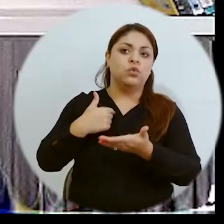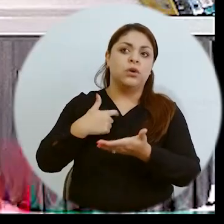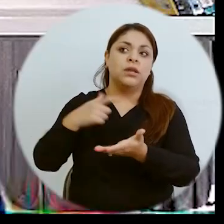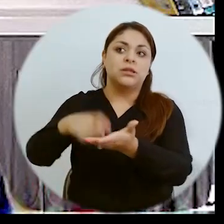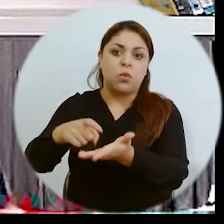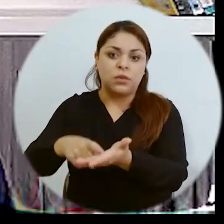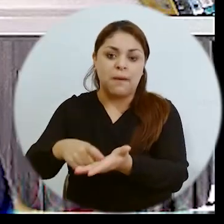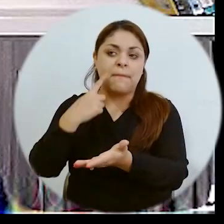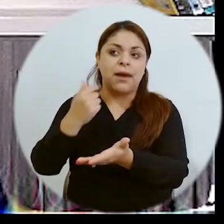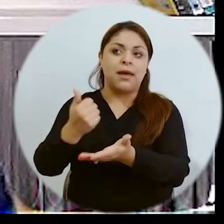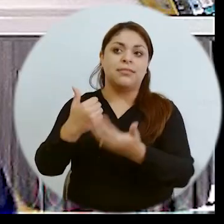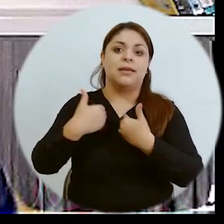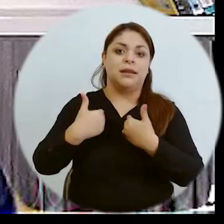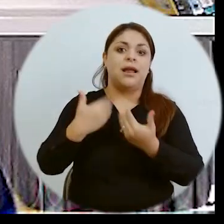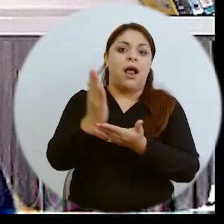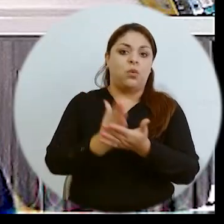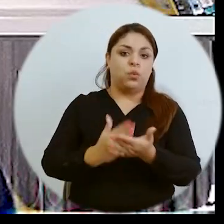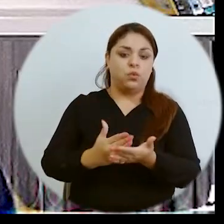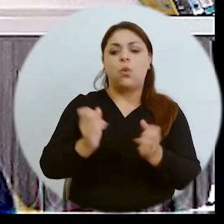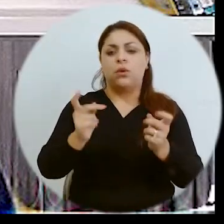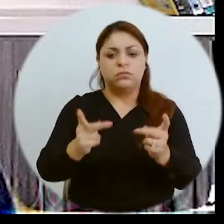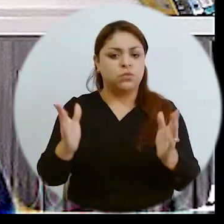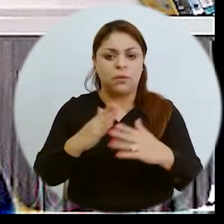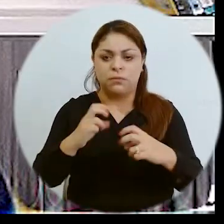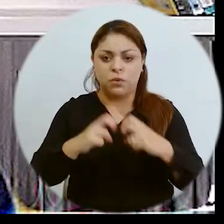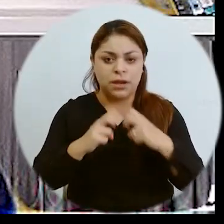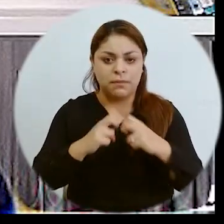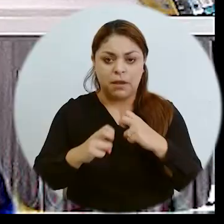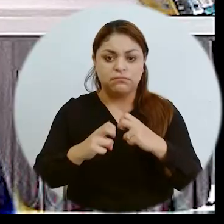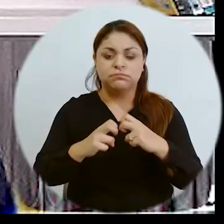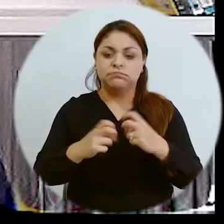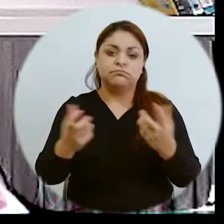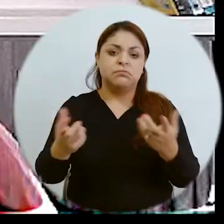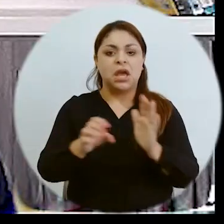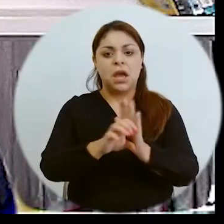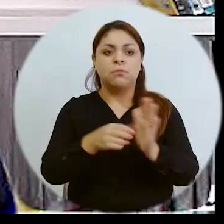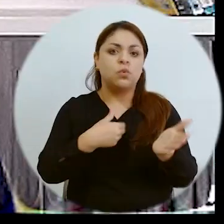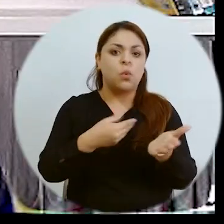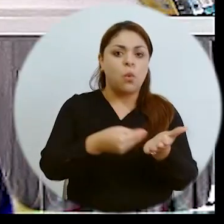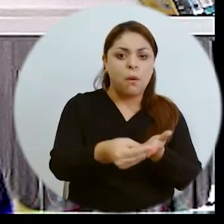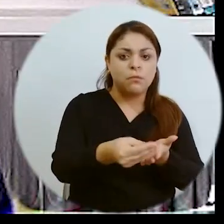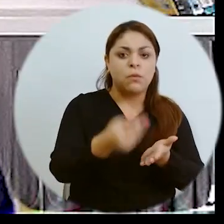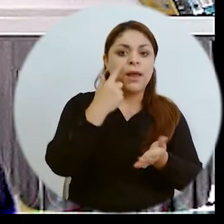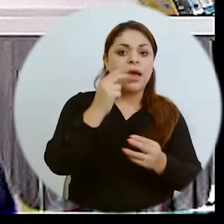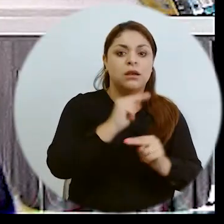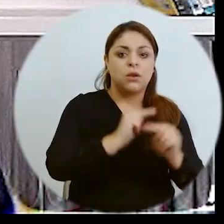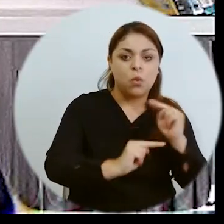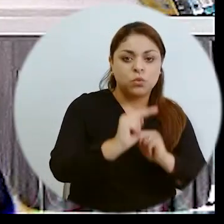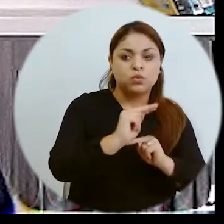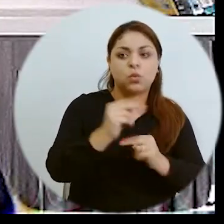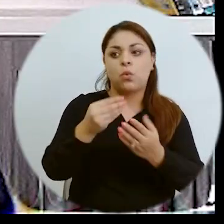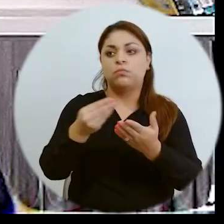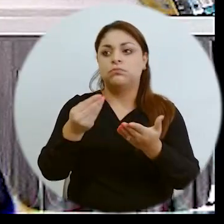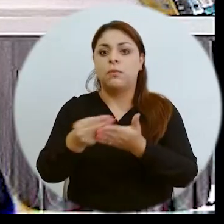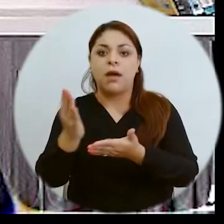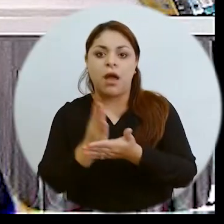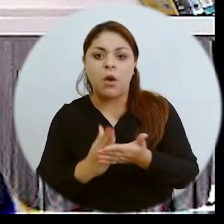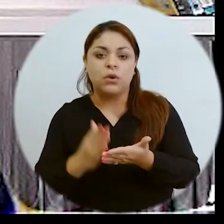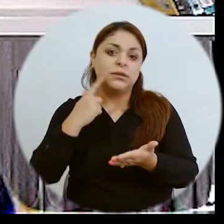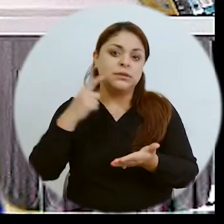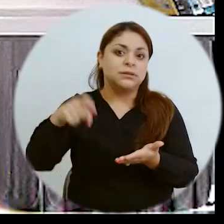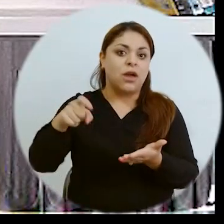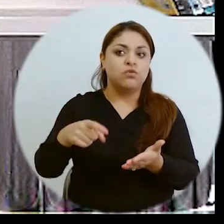me endeudo para generar algo más. Eso no es ningún problema, más bien al contrario, si queremos realizar una inversión, realizar un negocio, invertir, pues